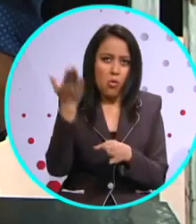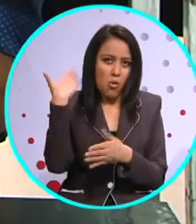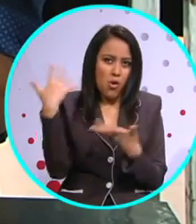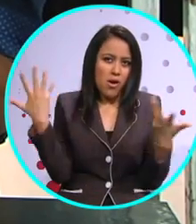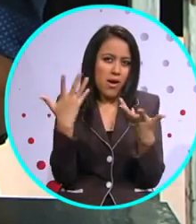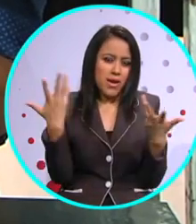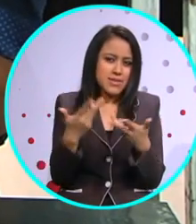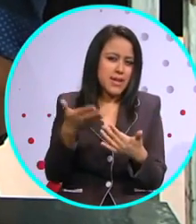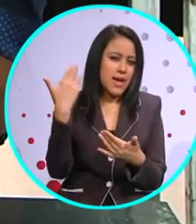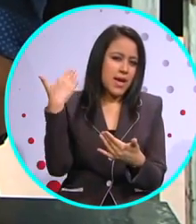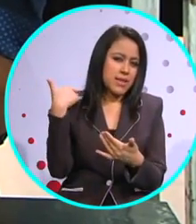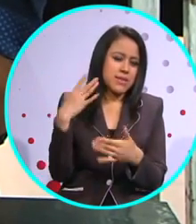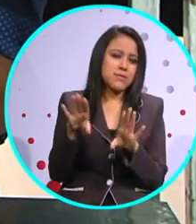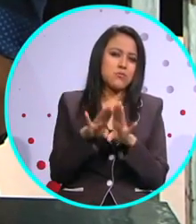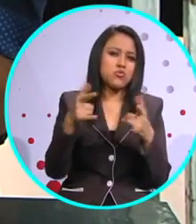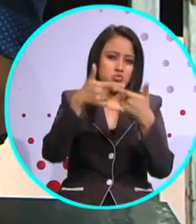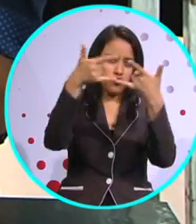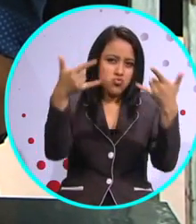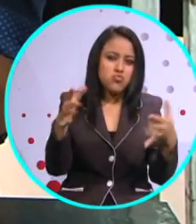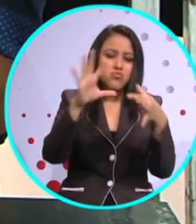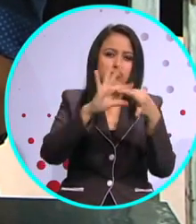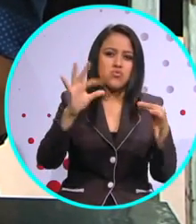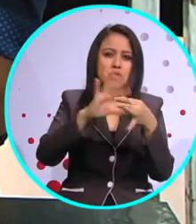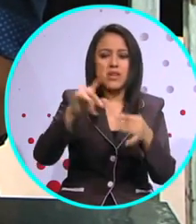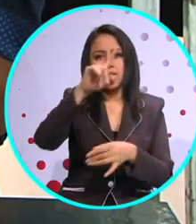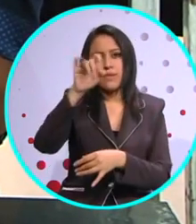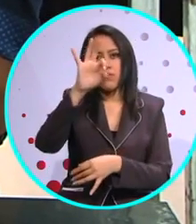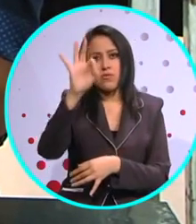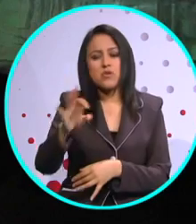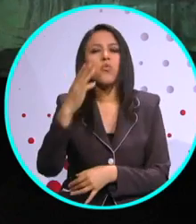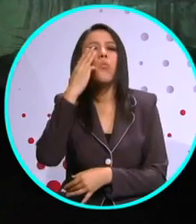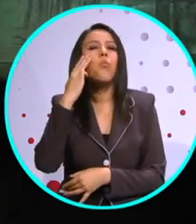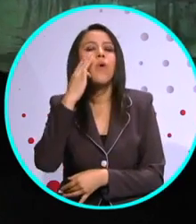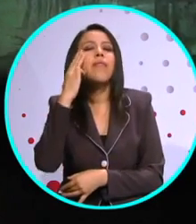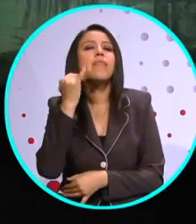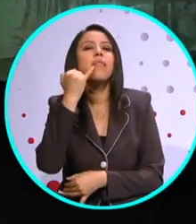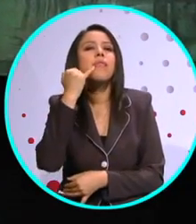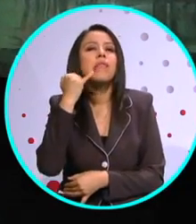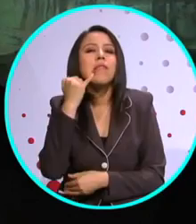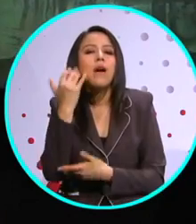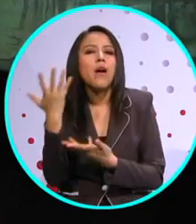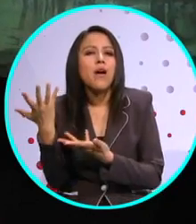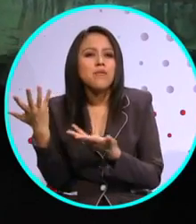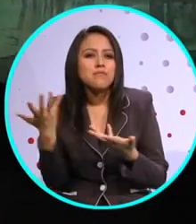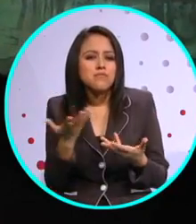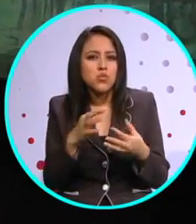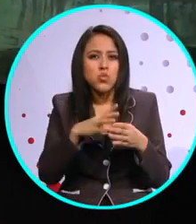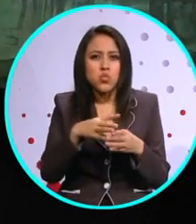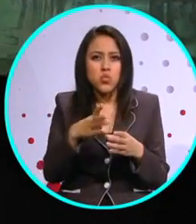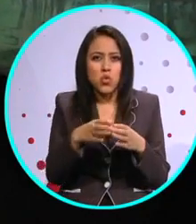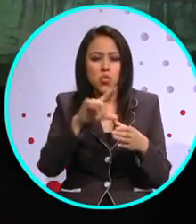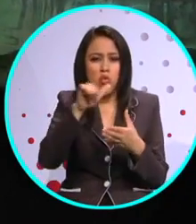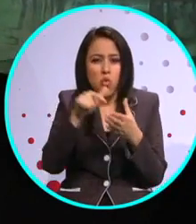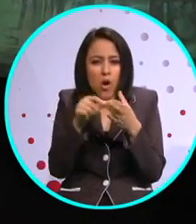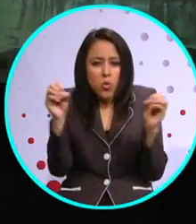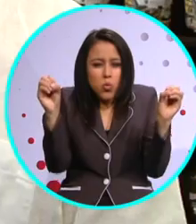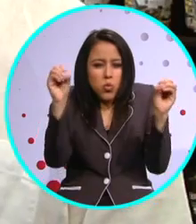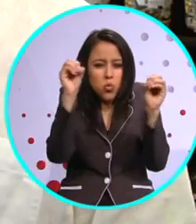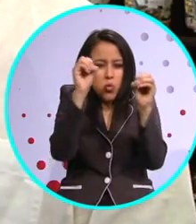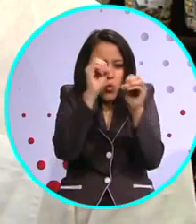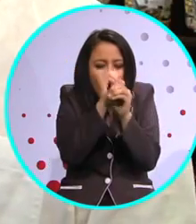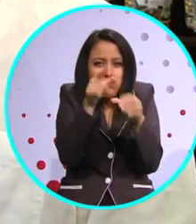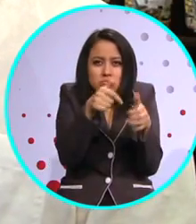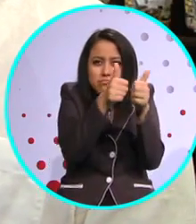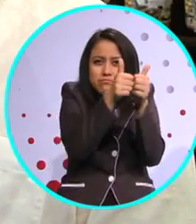La sidra es elaborada 100% a base del jugo natural de manzana, el cual se deja fermentando en el cuarto oscuro. Es un